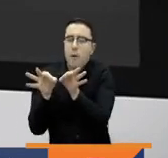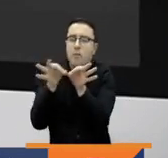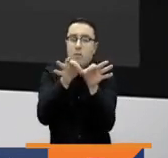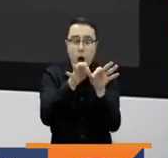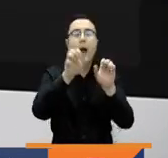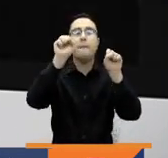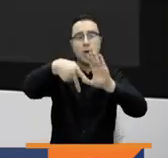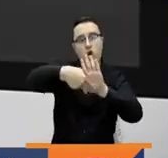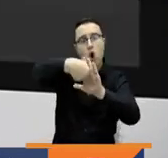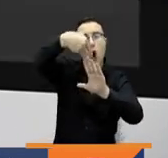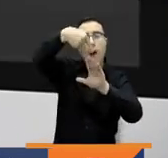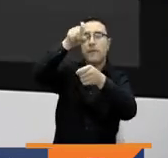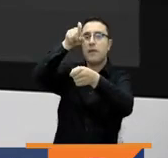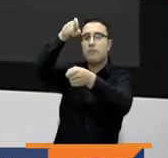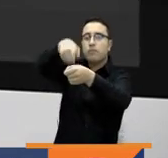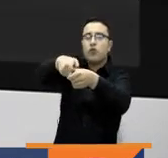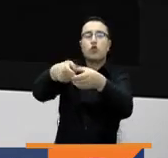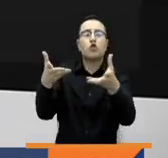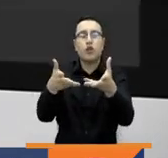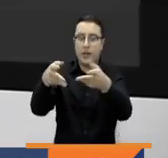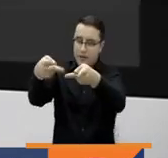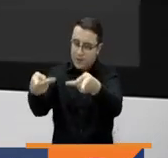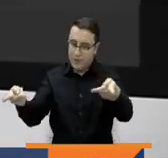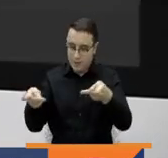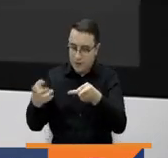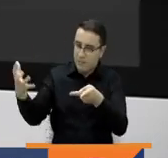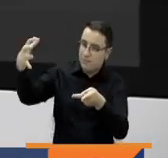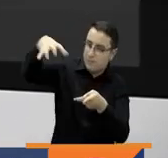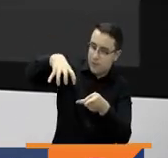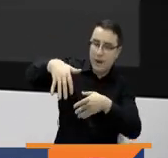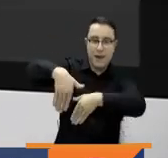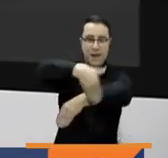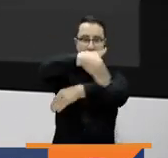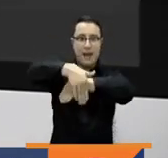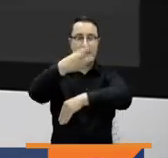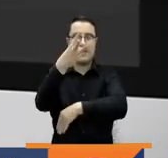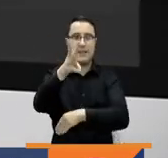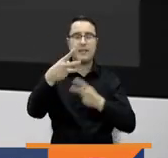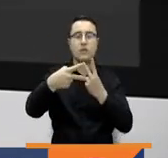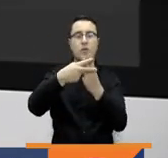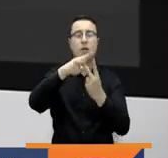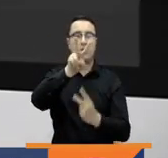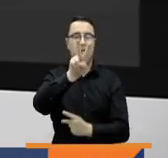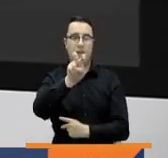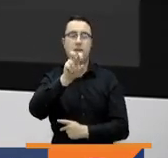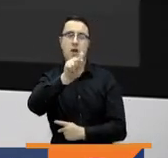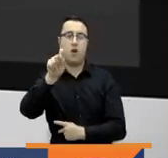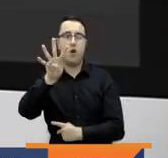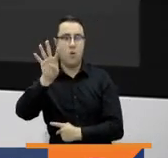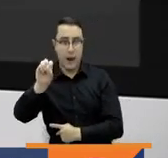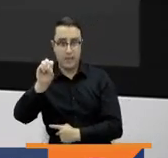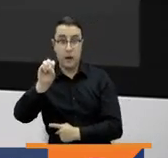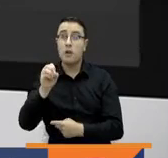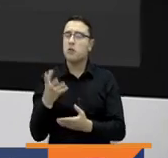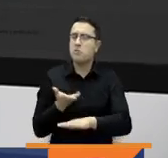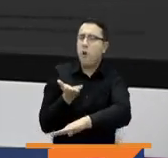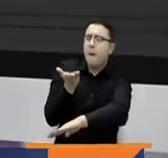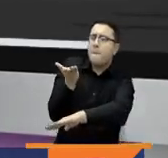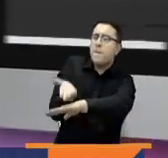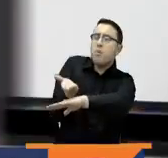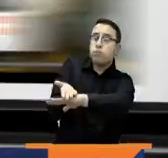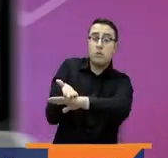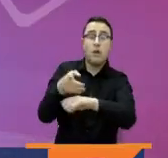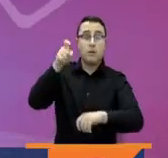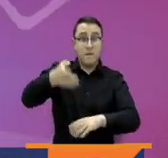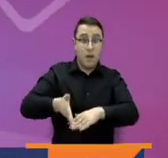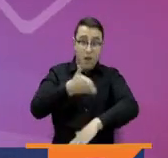vida en el punto de información turística de esta localidad ubicado en la calle 13 número 740. Para postularse a la vacante no se requiere de